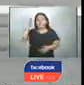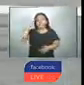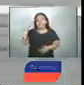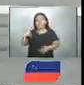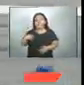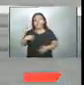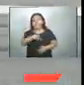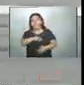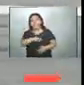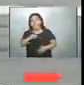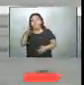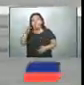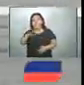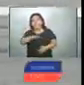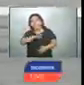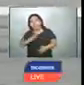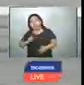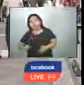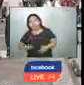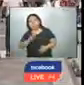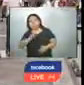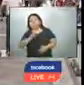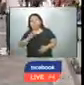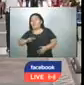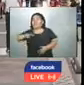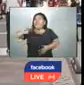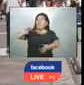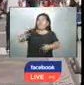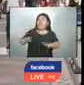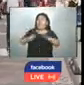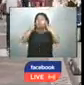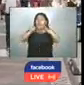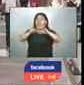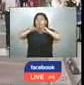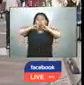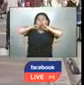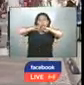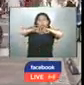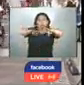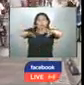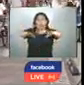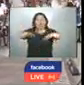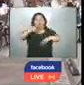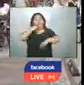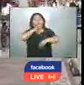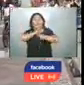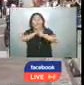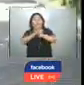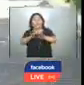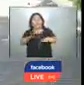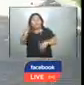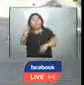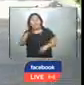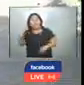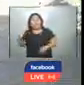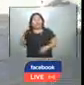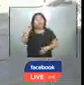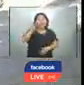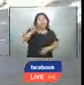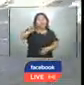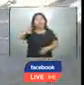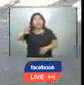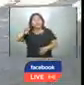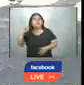Xiomara Juárez, el país está sufriendo una sexta hora de contagios y es que diariamente se reportan hasta 250 casos